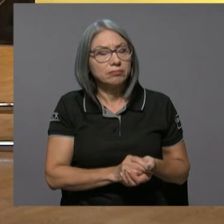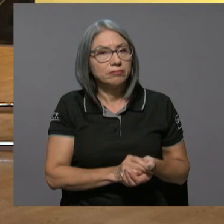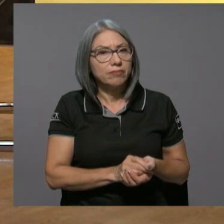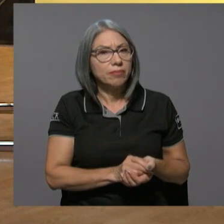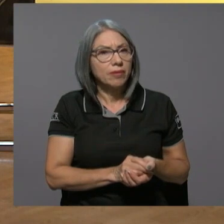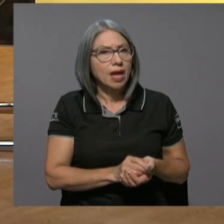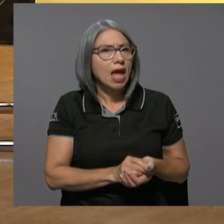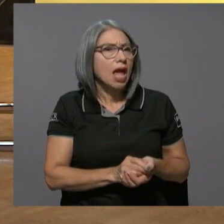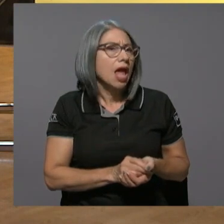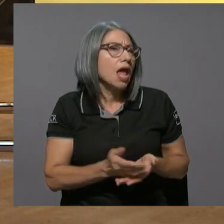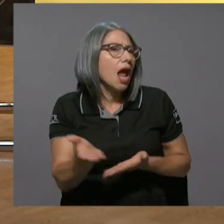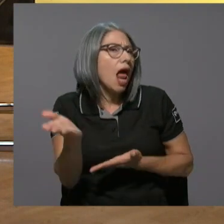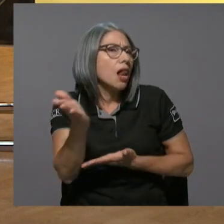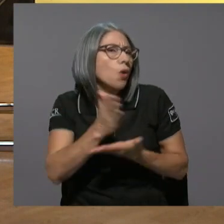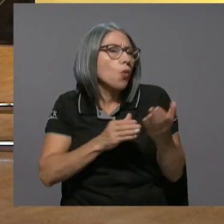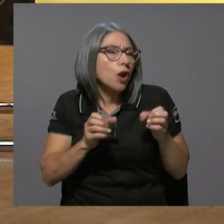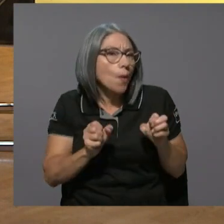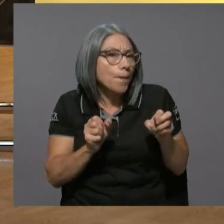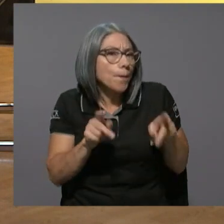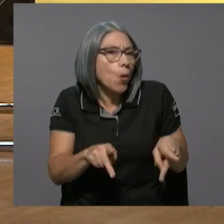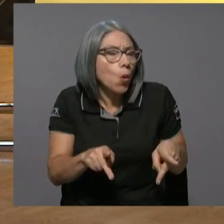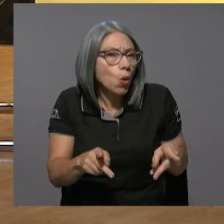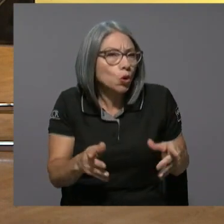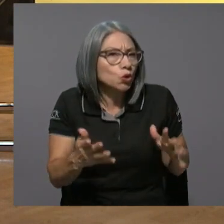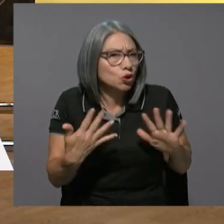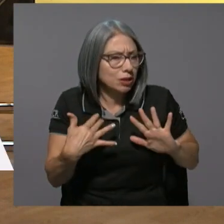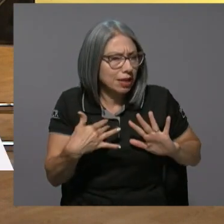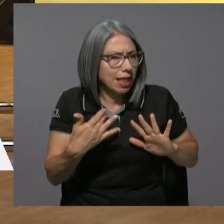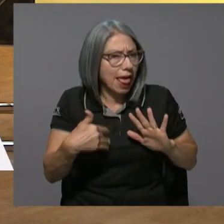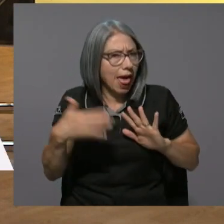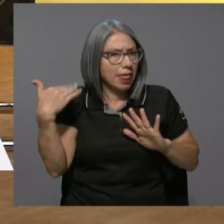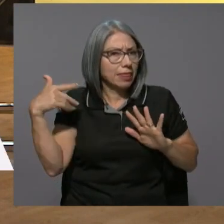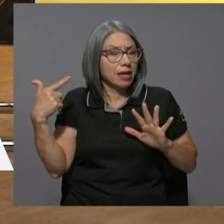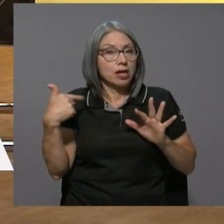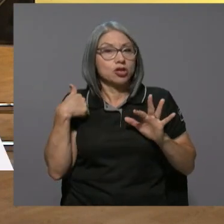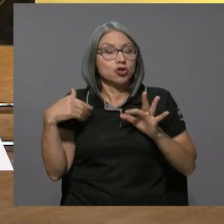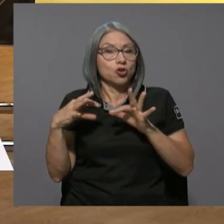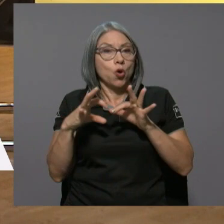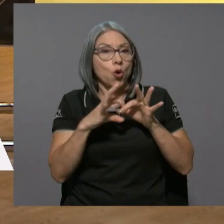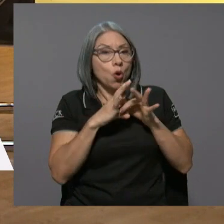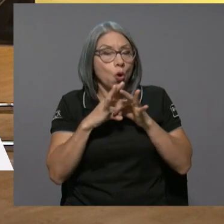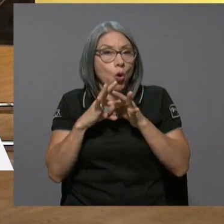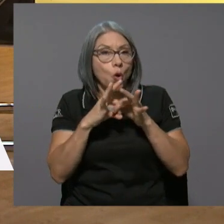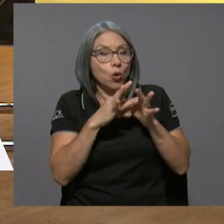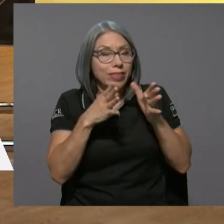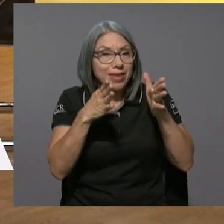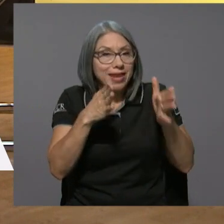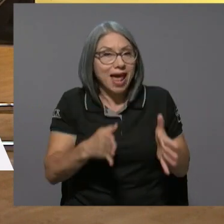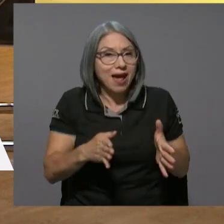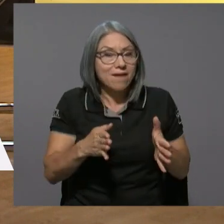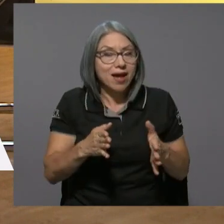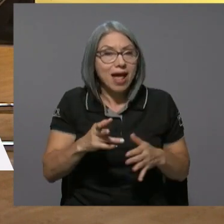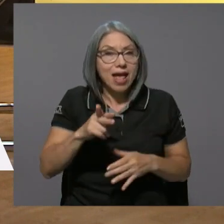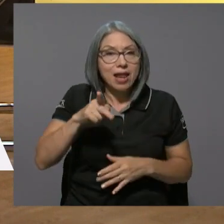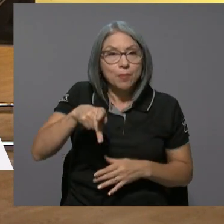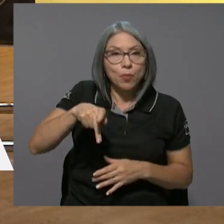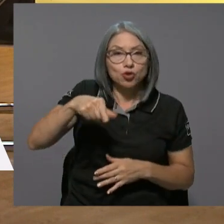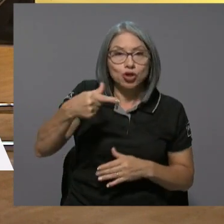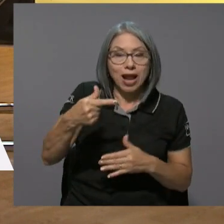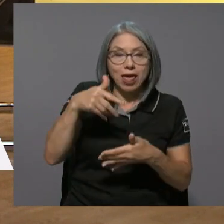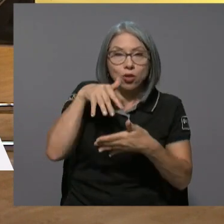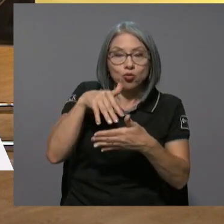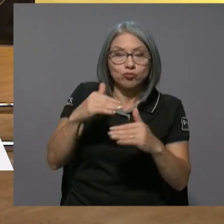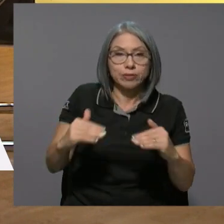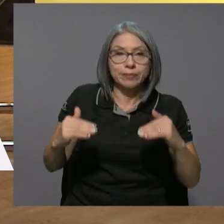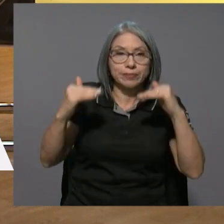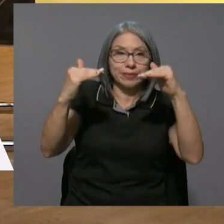en alguna ocasión yo coordinaba el posgrado, que fue un